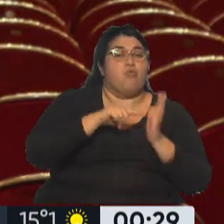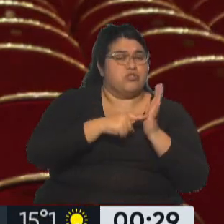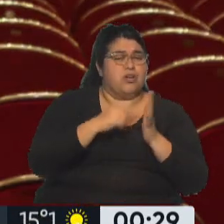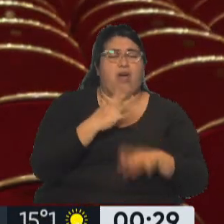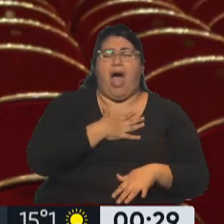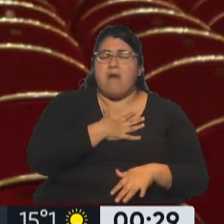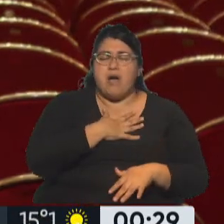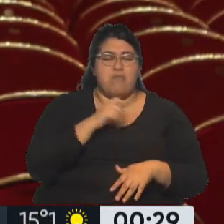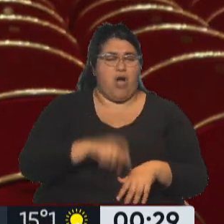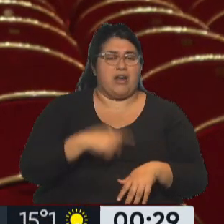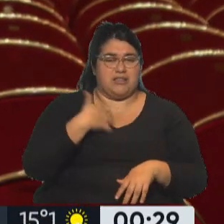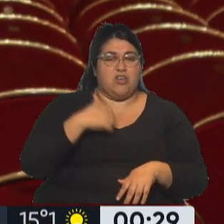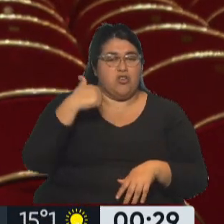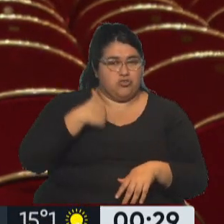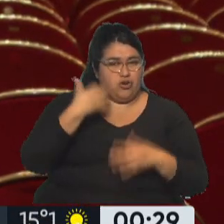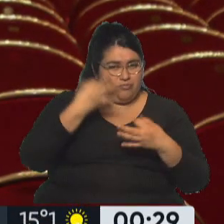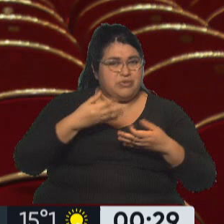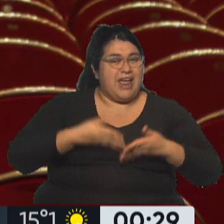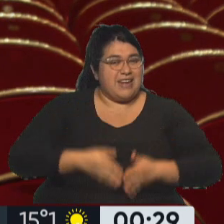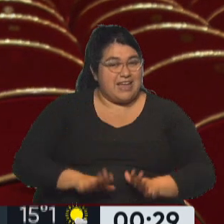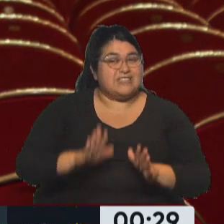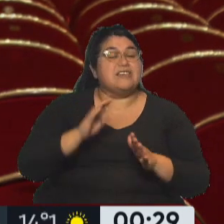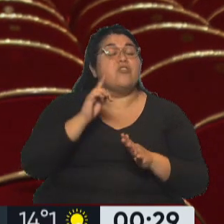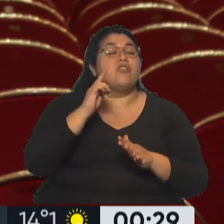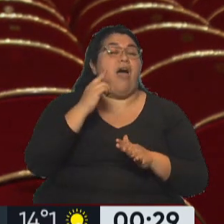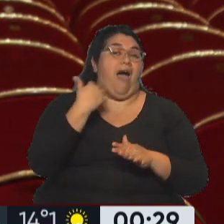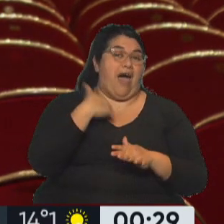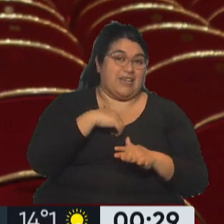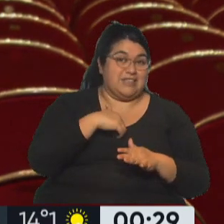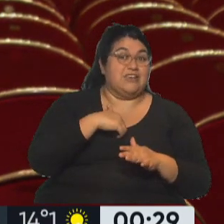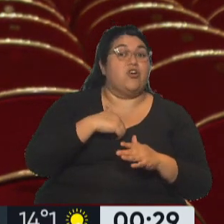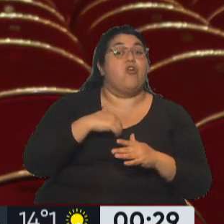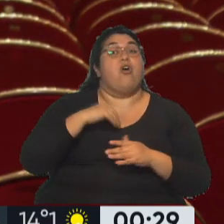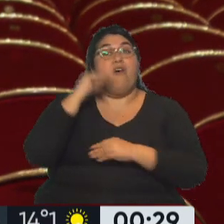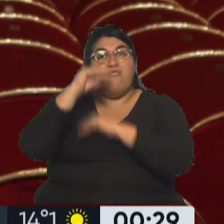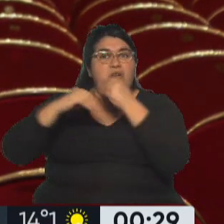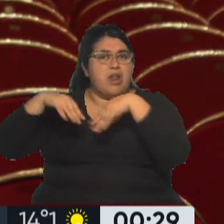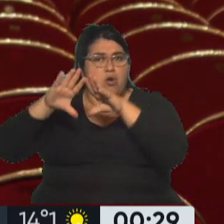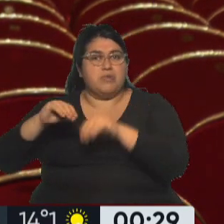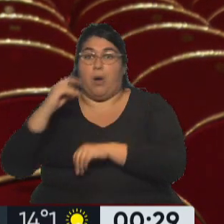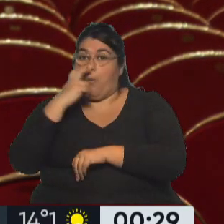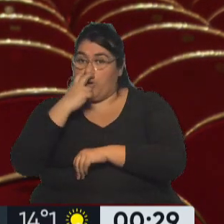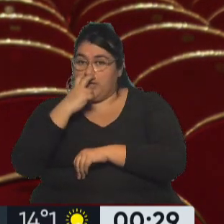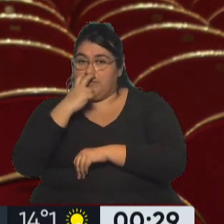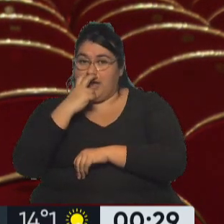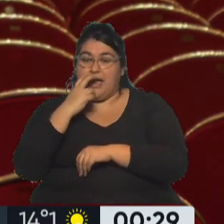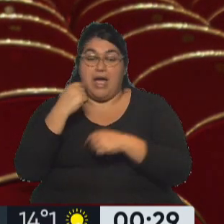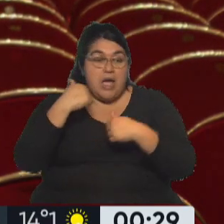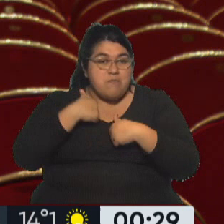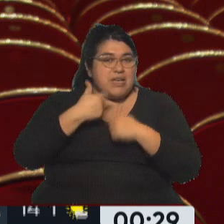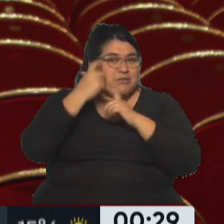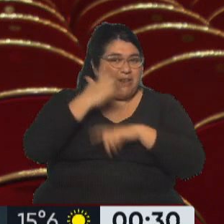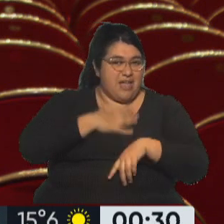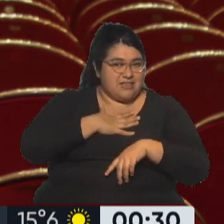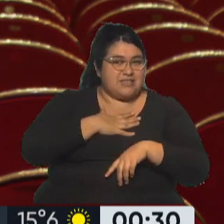esta tierra. Yo soy incluso argentino, criado en Bolivia, mi familia es boliviana, y así como mi caso, todos los